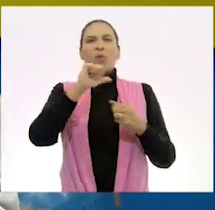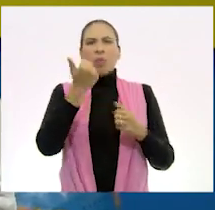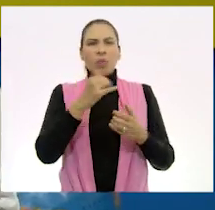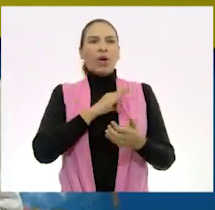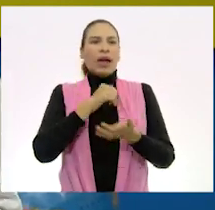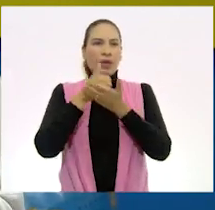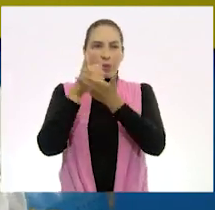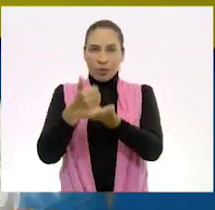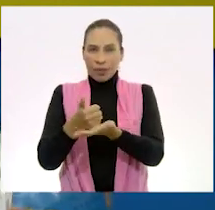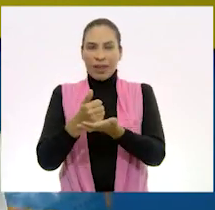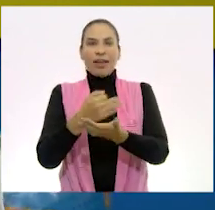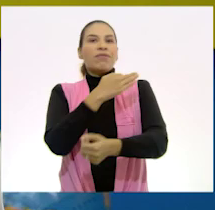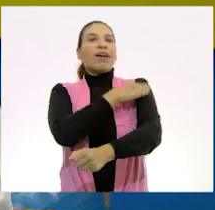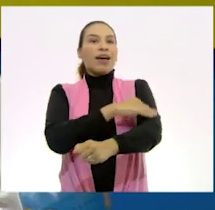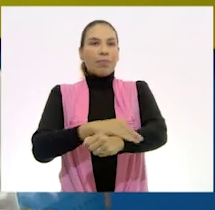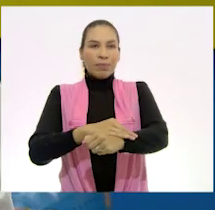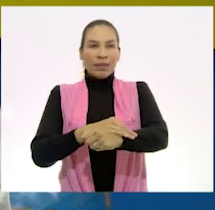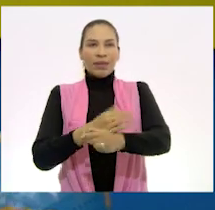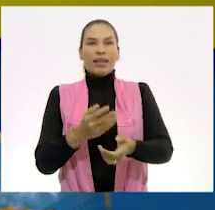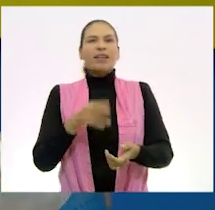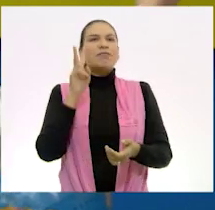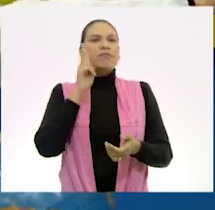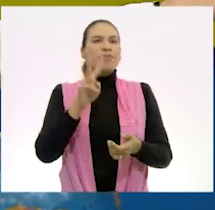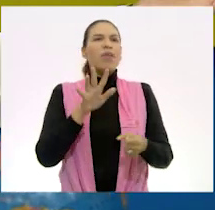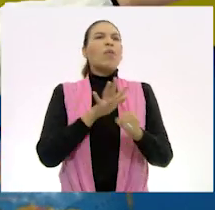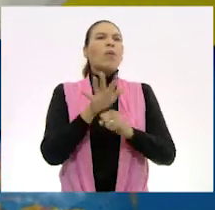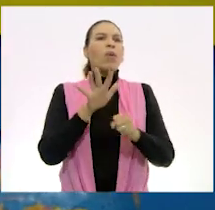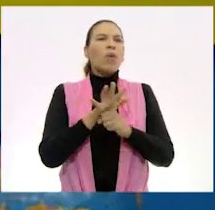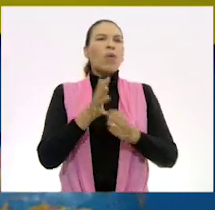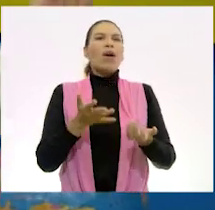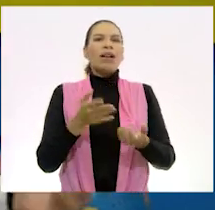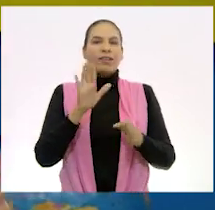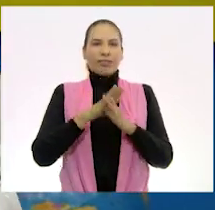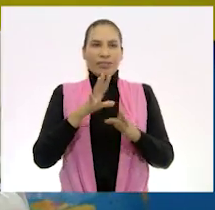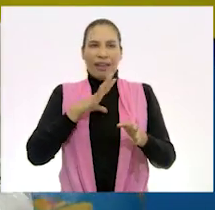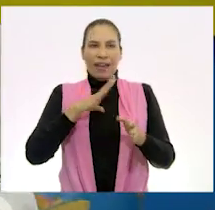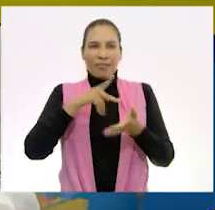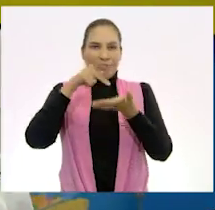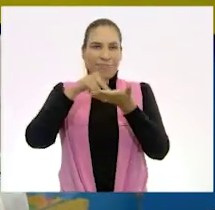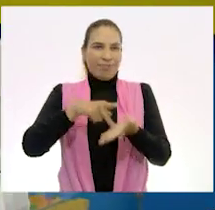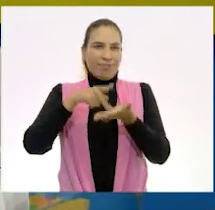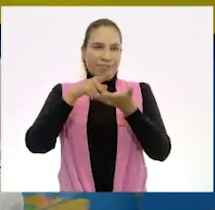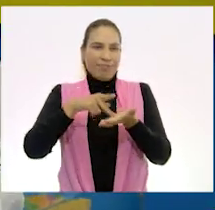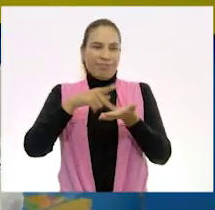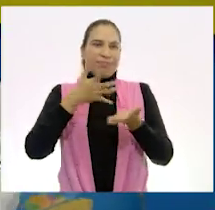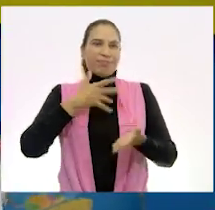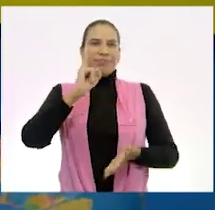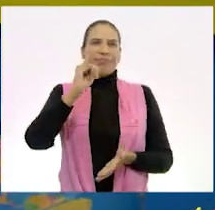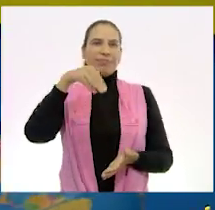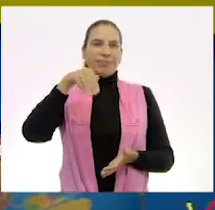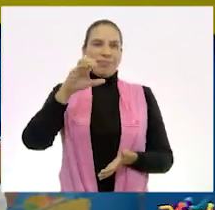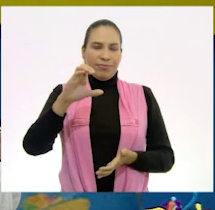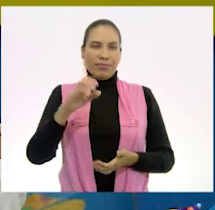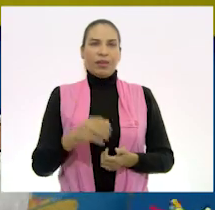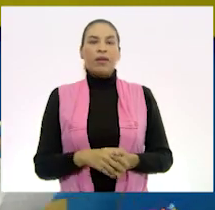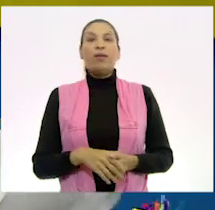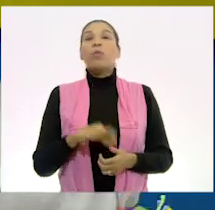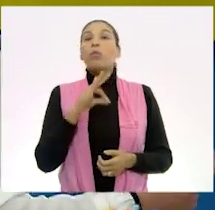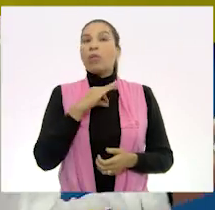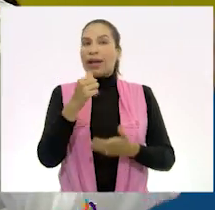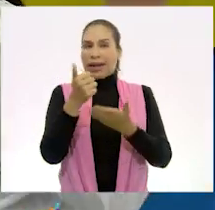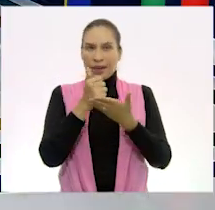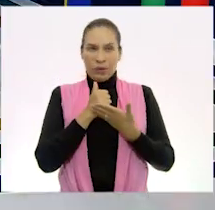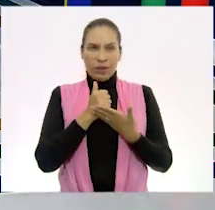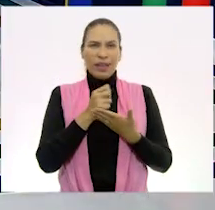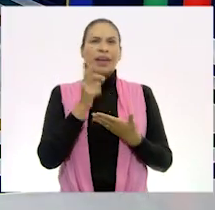podemos ayudar con nuestros familiares a ver cuál es el índice de masa corporal que tenemos. Ale, ¿me puedes